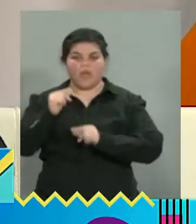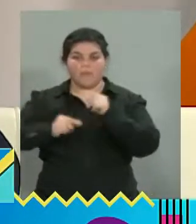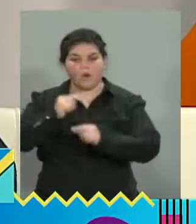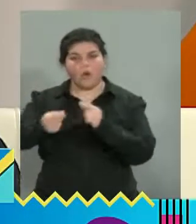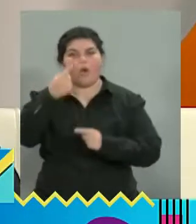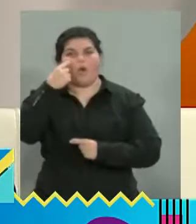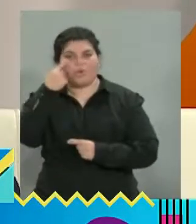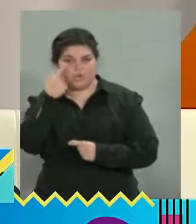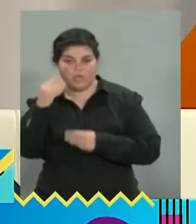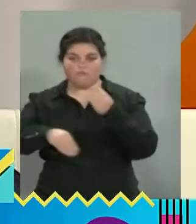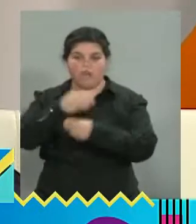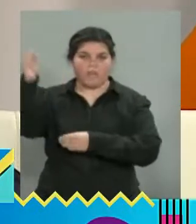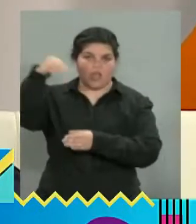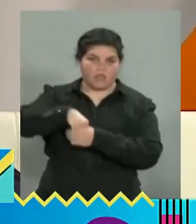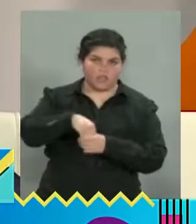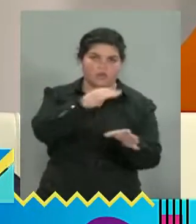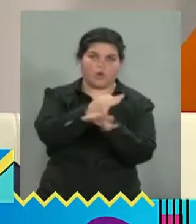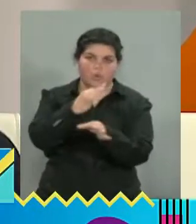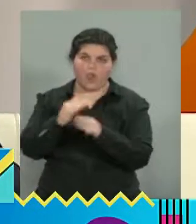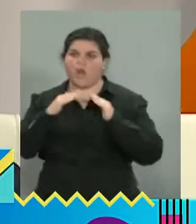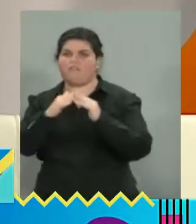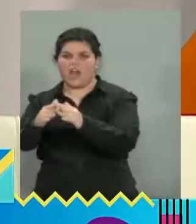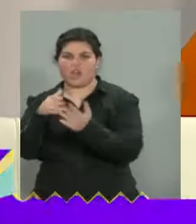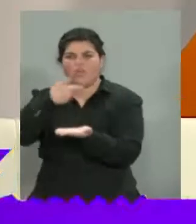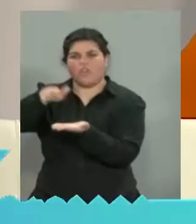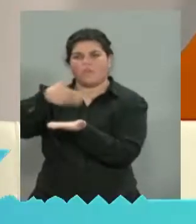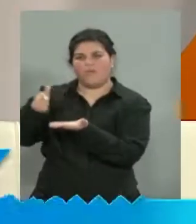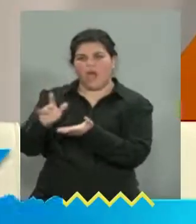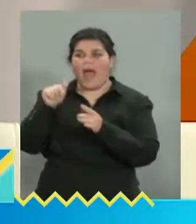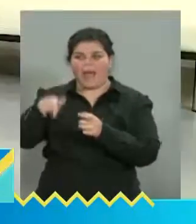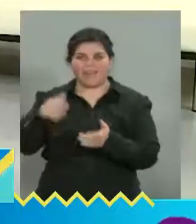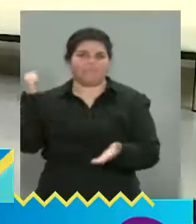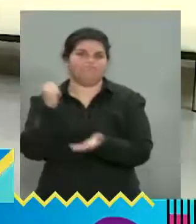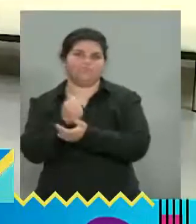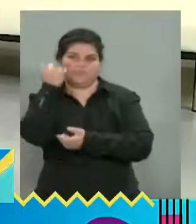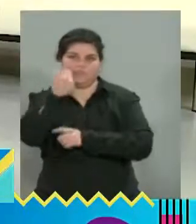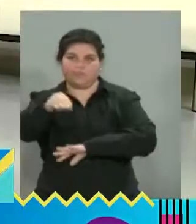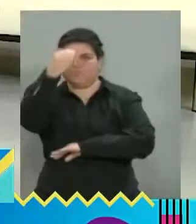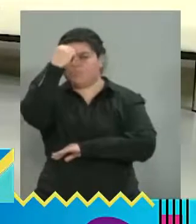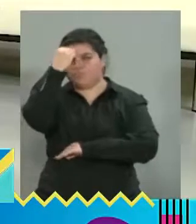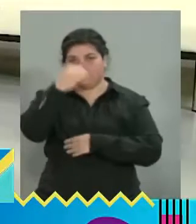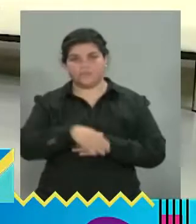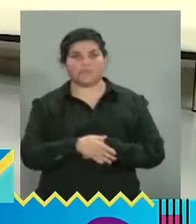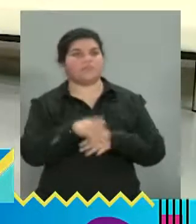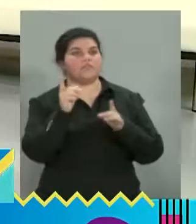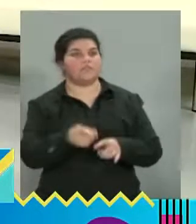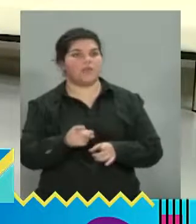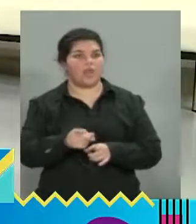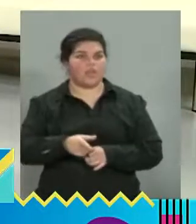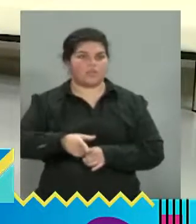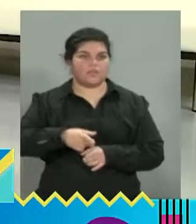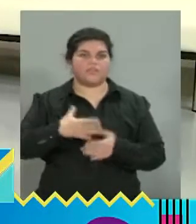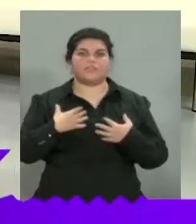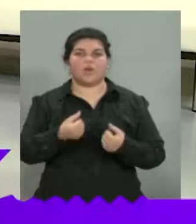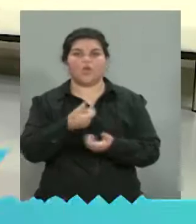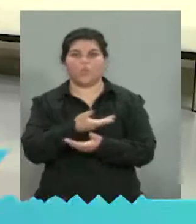los prejuicios en la familia, en la escuela, en el barrio, ¿sí? Digo, porque si hablamos del ámbito educativo, la salud pública, son los adultos los que ejercen allí,